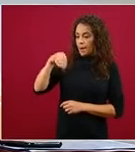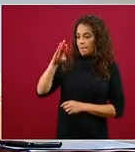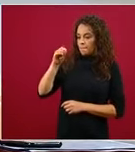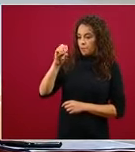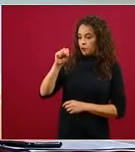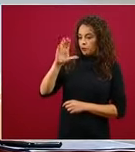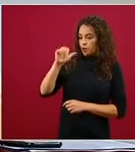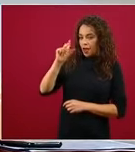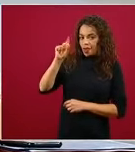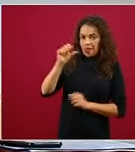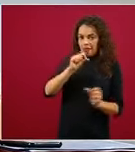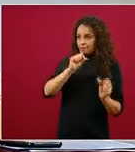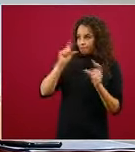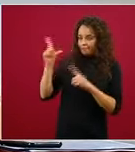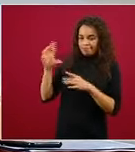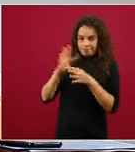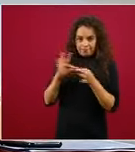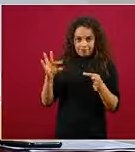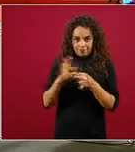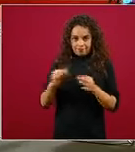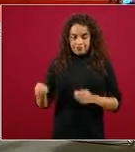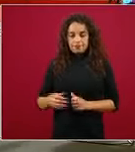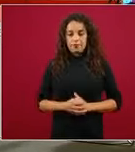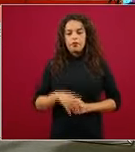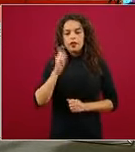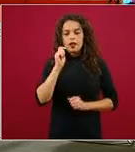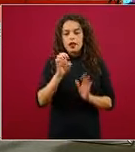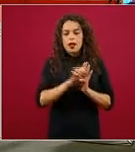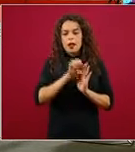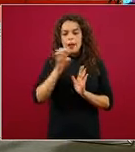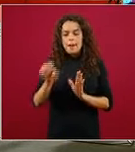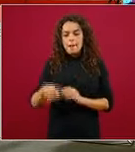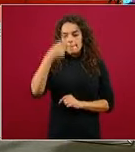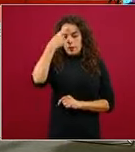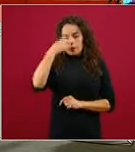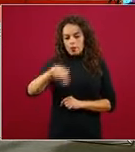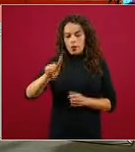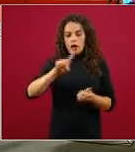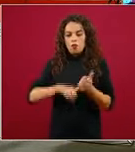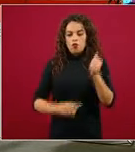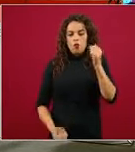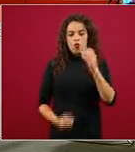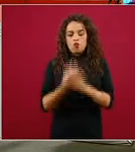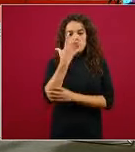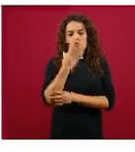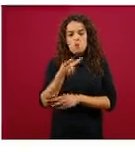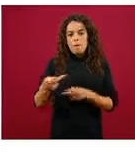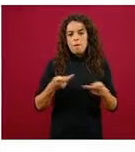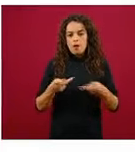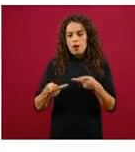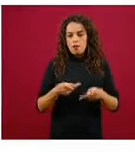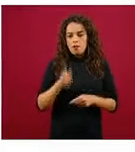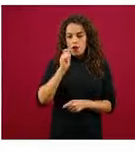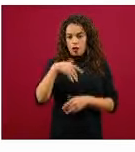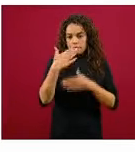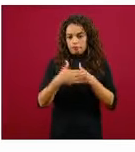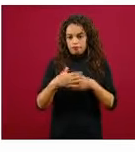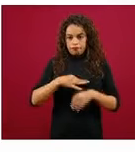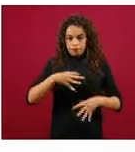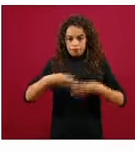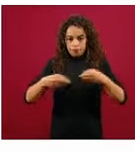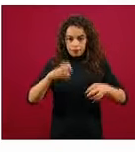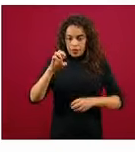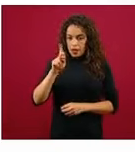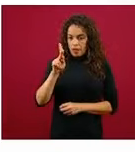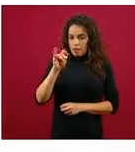Esto está representado aquí el ejemplo en la Coalición para Innovaciones en Preparación para las Epidemias. Resalto algunos